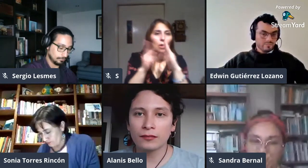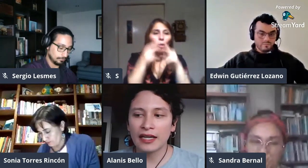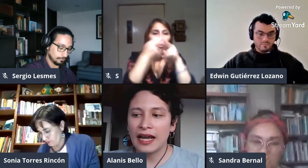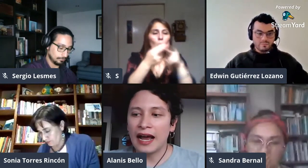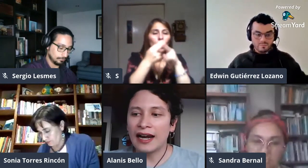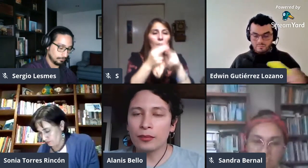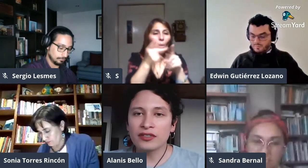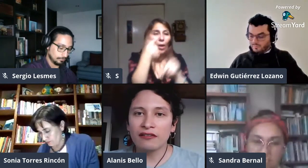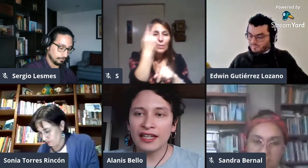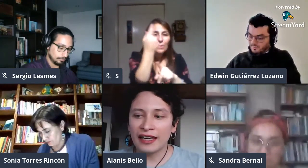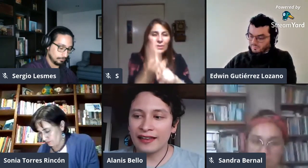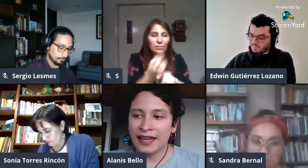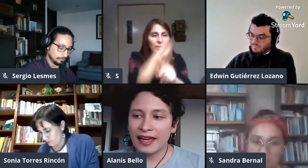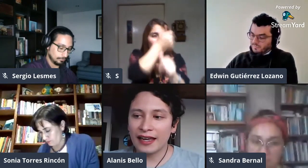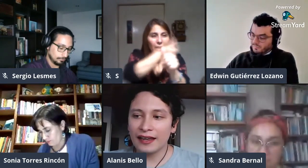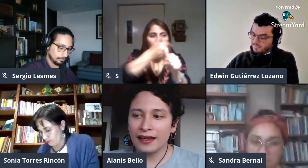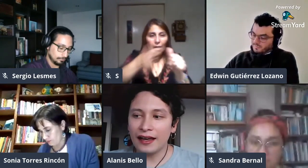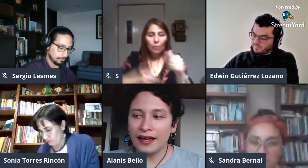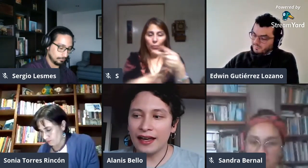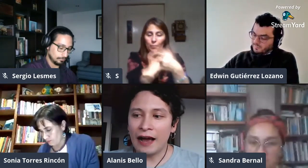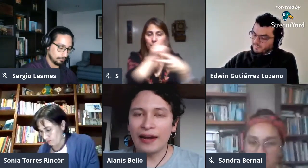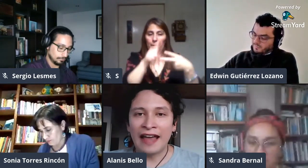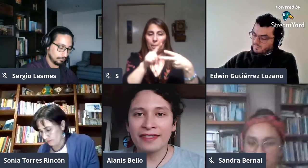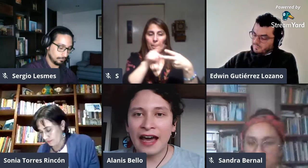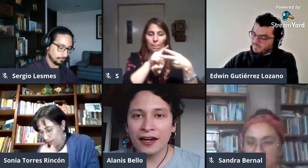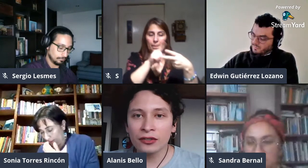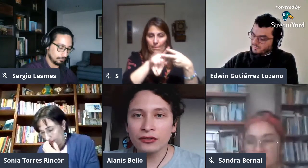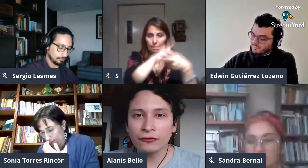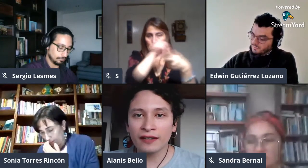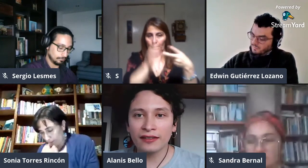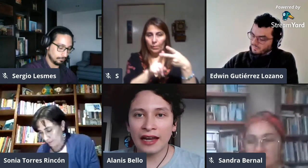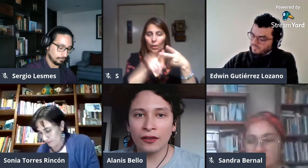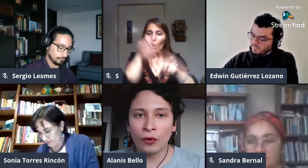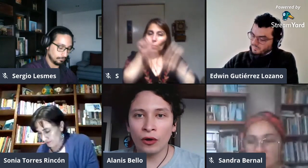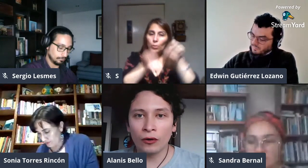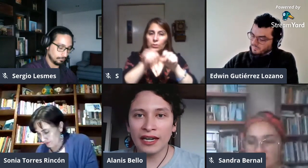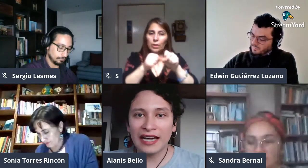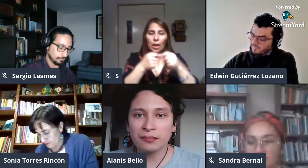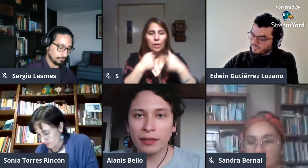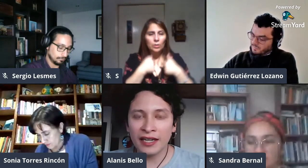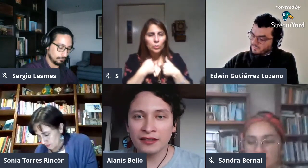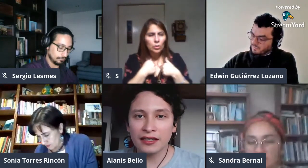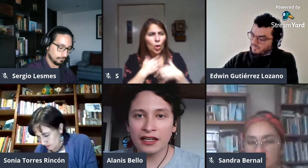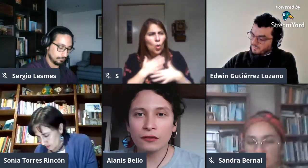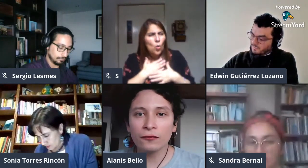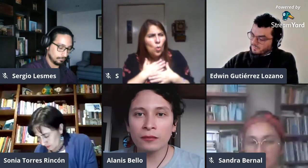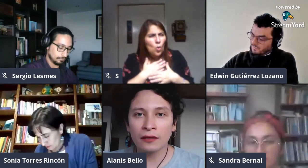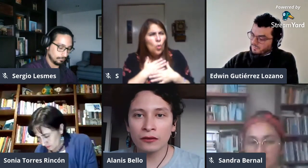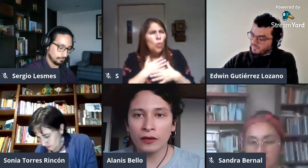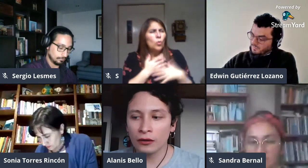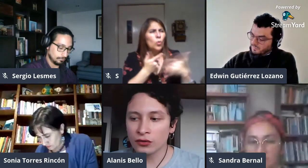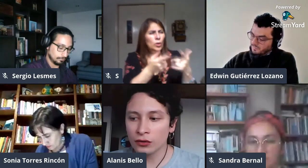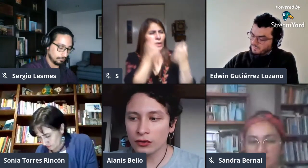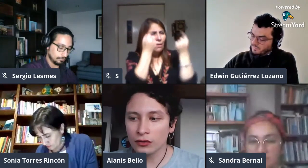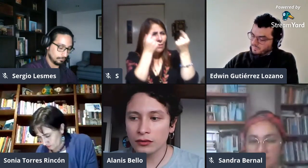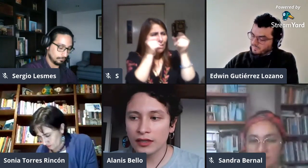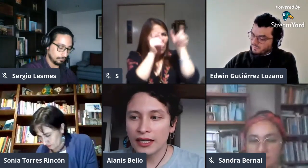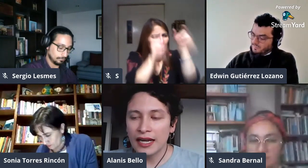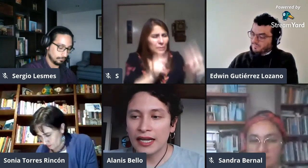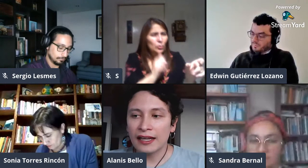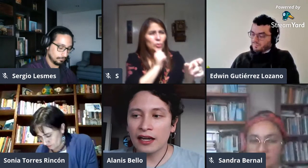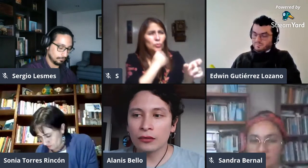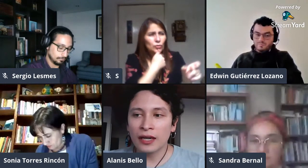tenemos, a la posibilidad de ablandarnos frente al dolor y la experiencia de sufrimiento de los